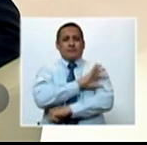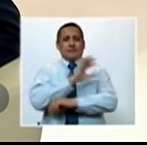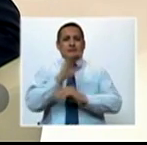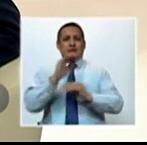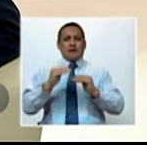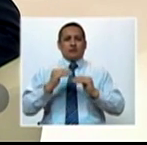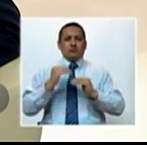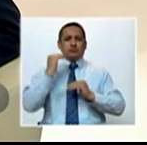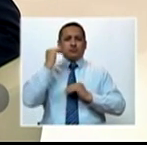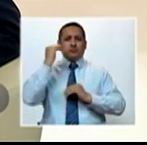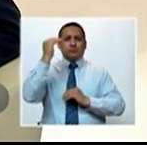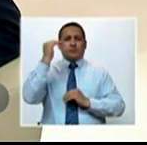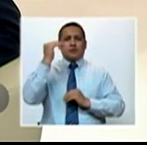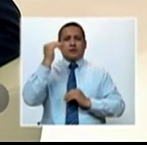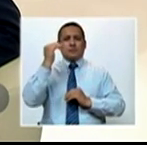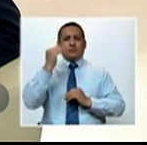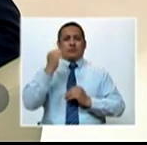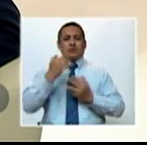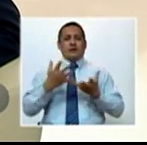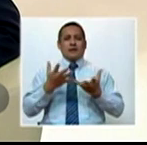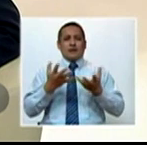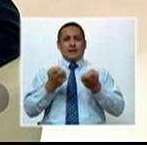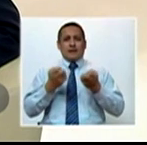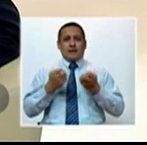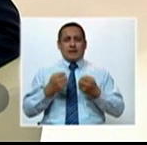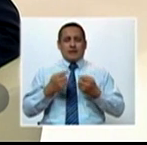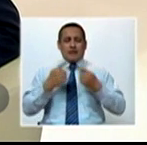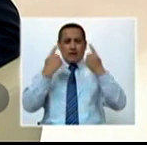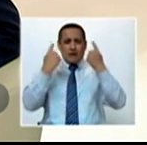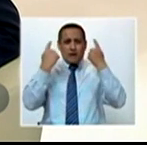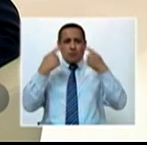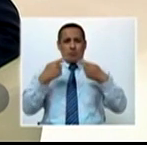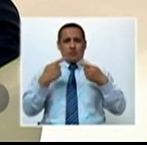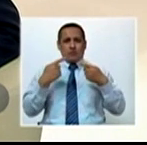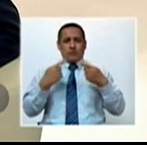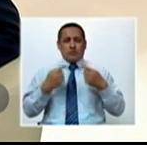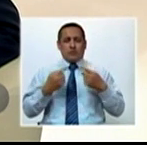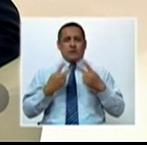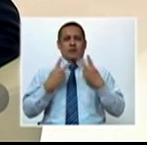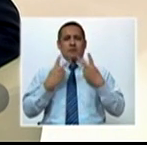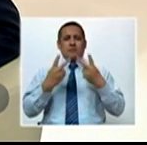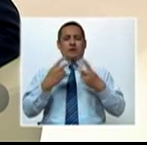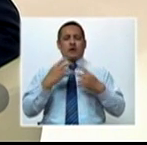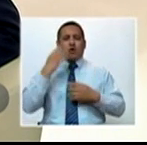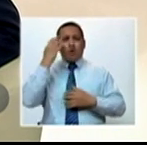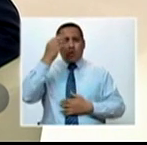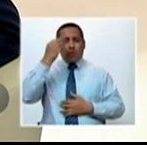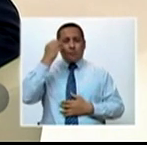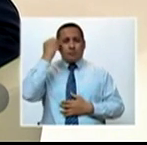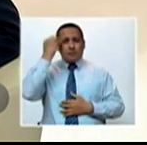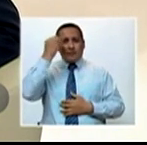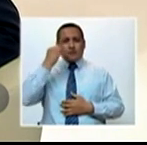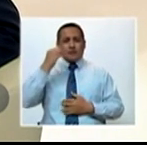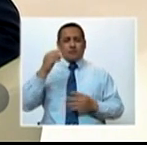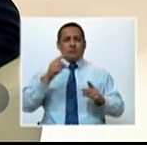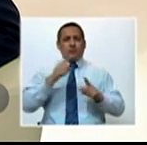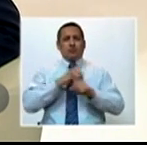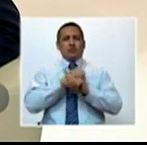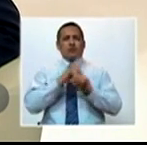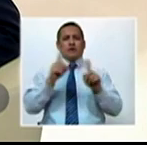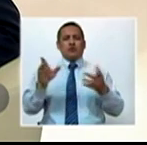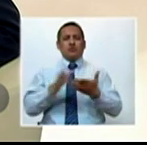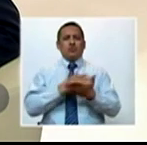decide que opina porque no había nulidad en este caso,